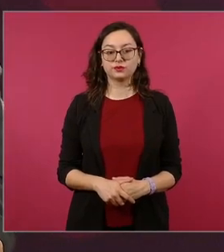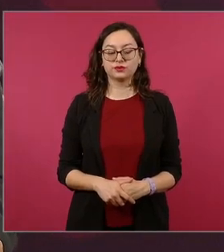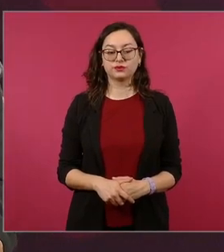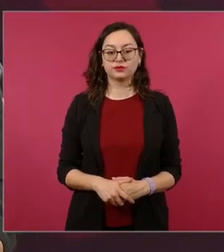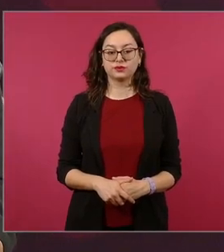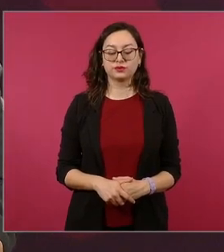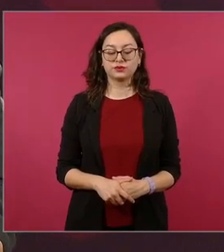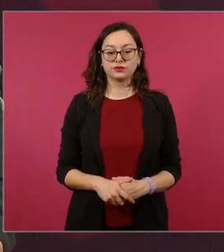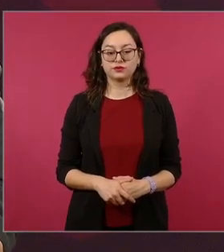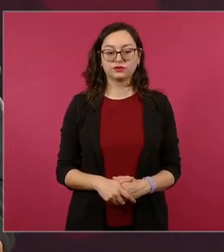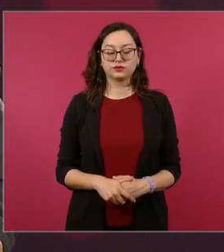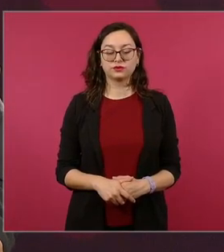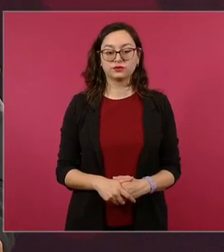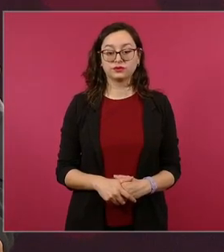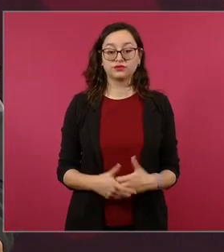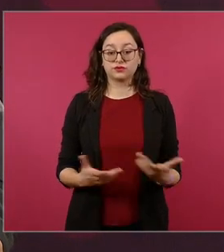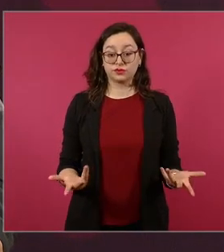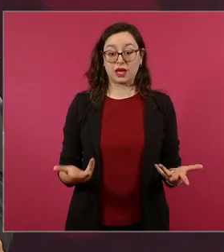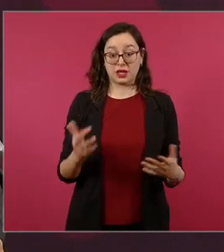dicho